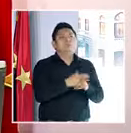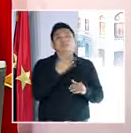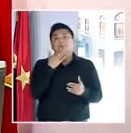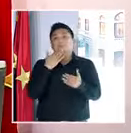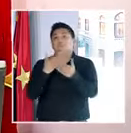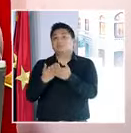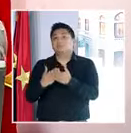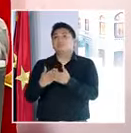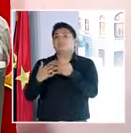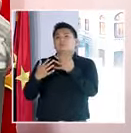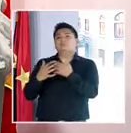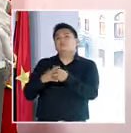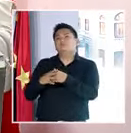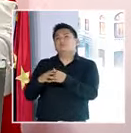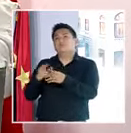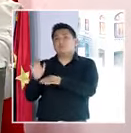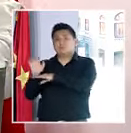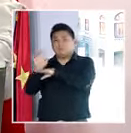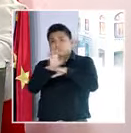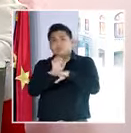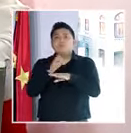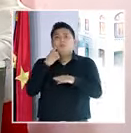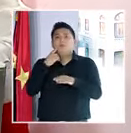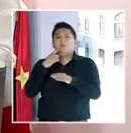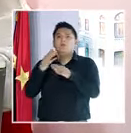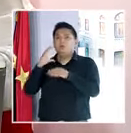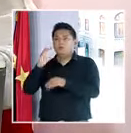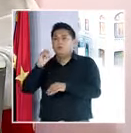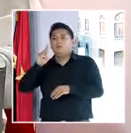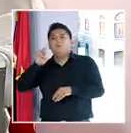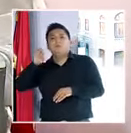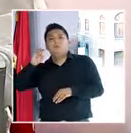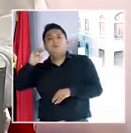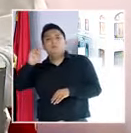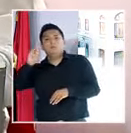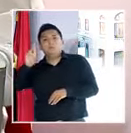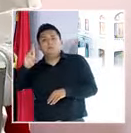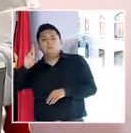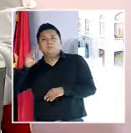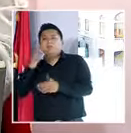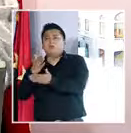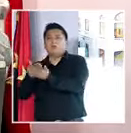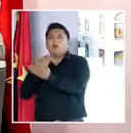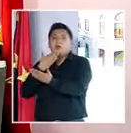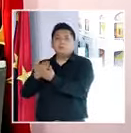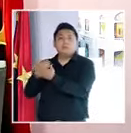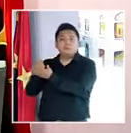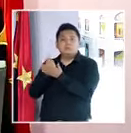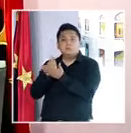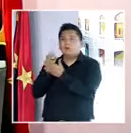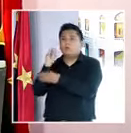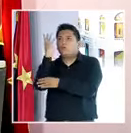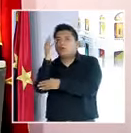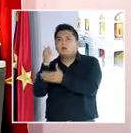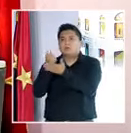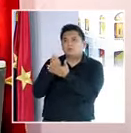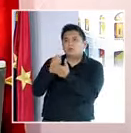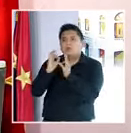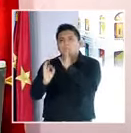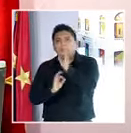Corponor y de otras instituciones del sector público y privado. Pero debo mencionar que al día de hoy son más